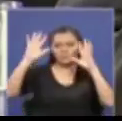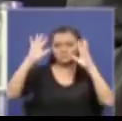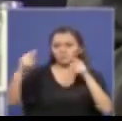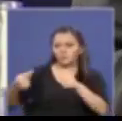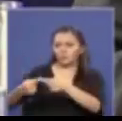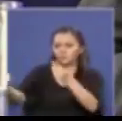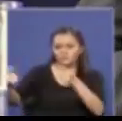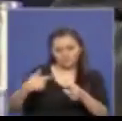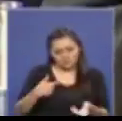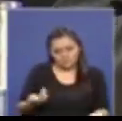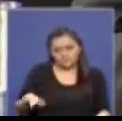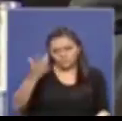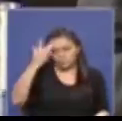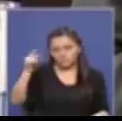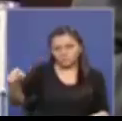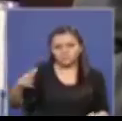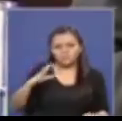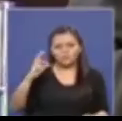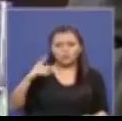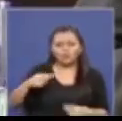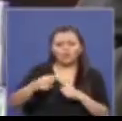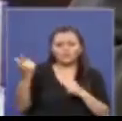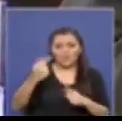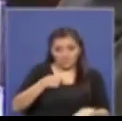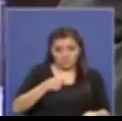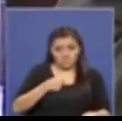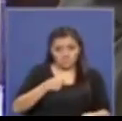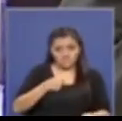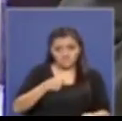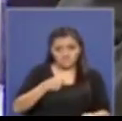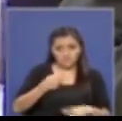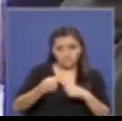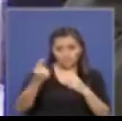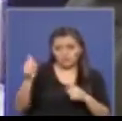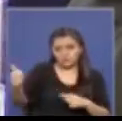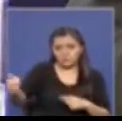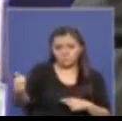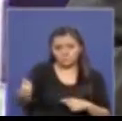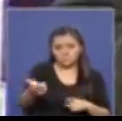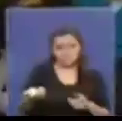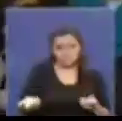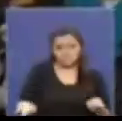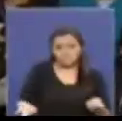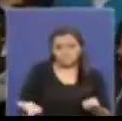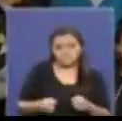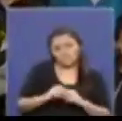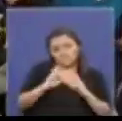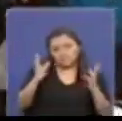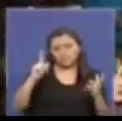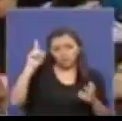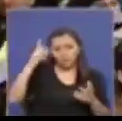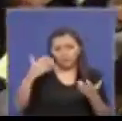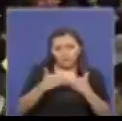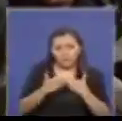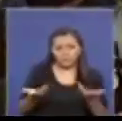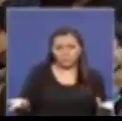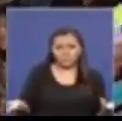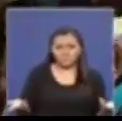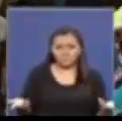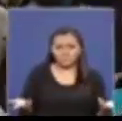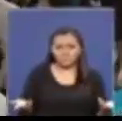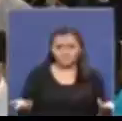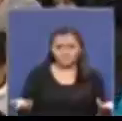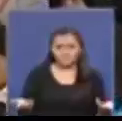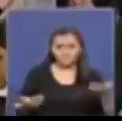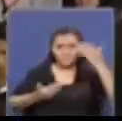son ellos los responsables. Yo no sé contra quién están marchando. Deberían estar marchando contra ellos mismos. Es que es algo incomprensible,